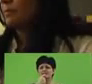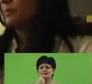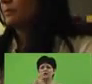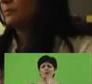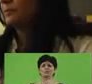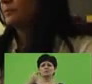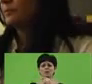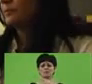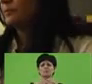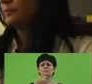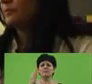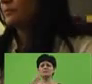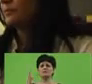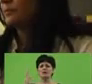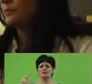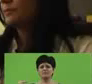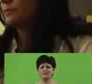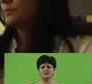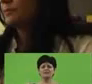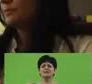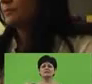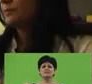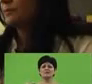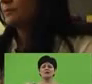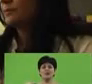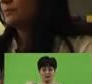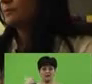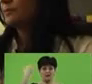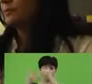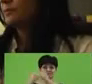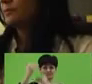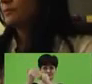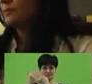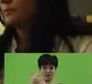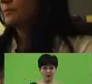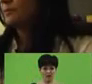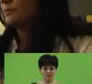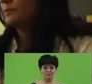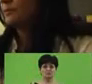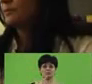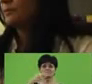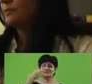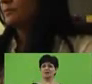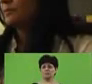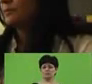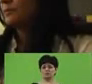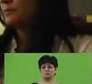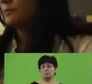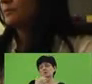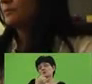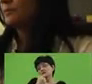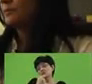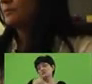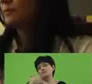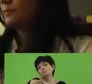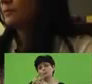siguen formando profesionales y personas y con otra mirada distinta, estoy convencida, no sé si